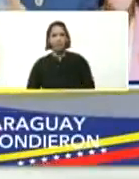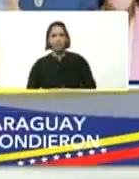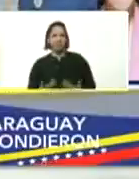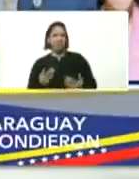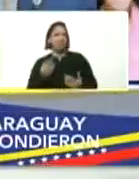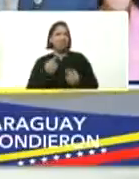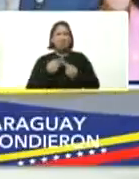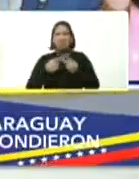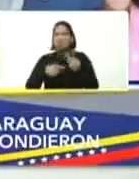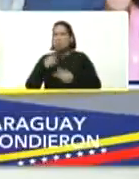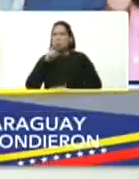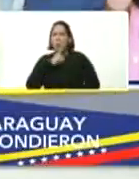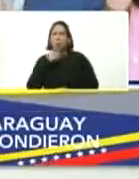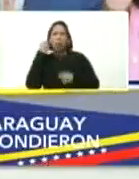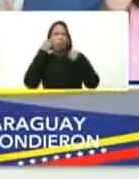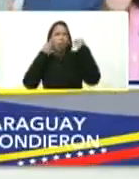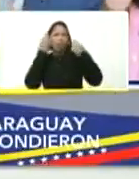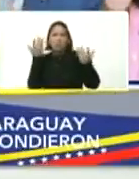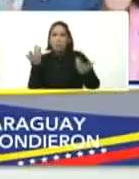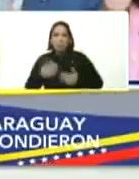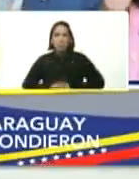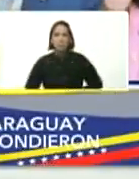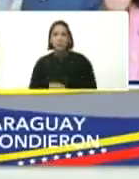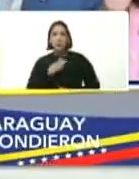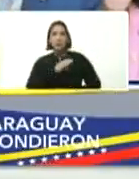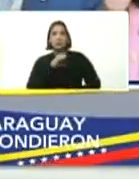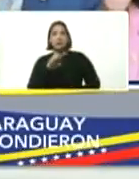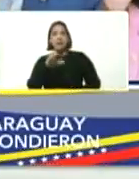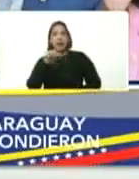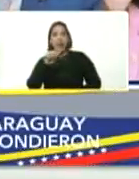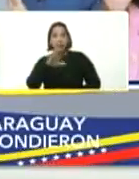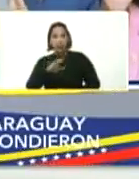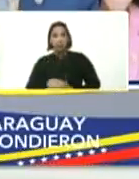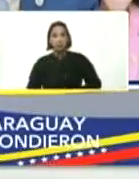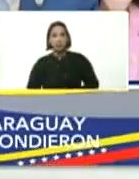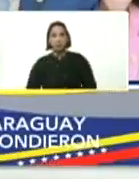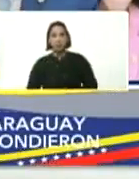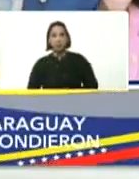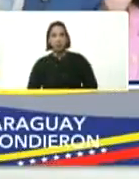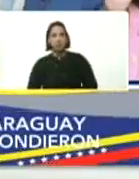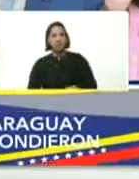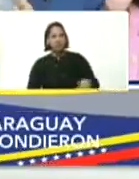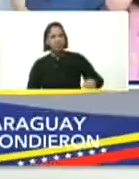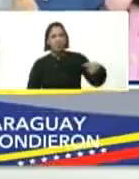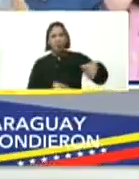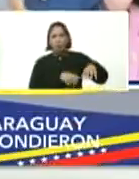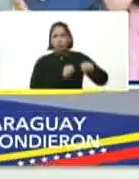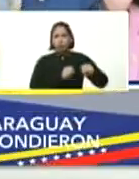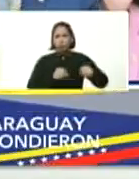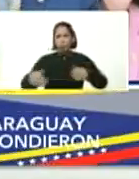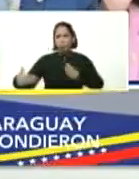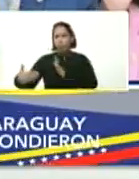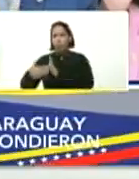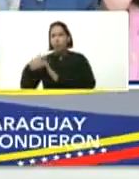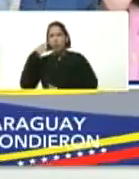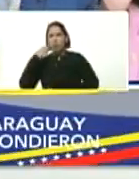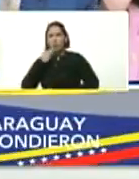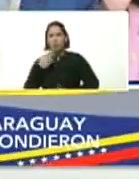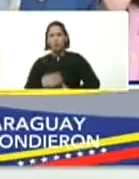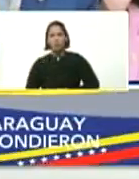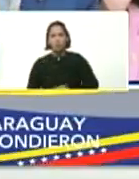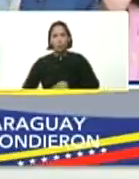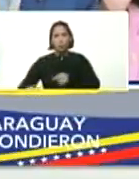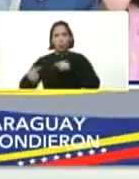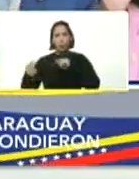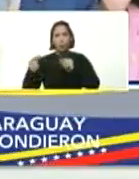Mimito, Lilito, no sé cómo que se llama. CELAT, monroísmo contra bolivarianismo. El debate. El